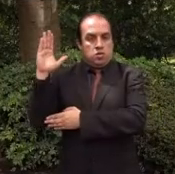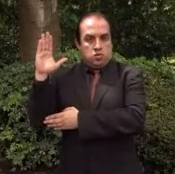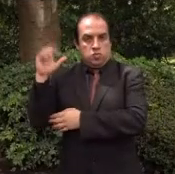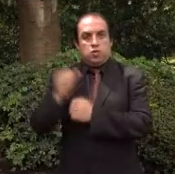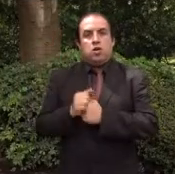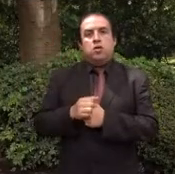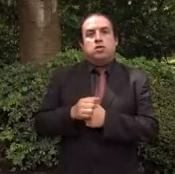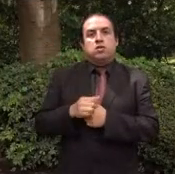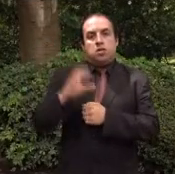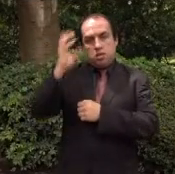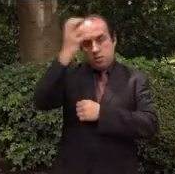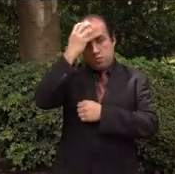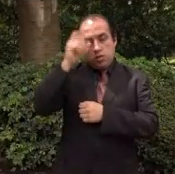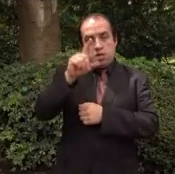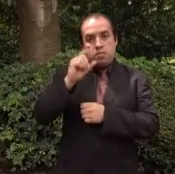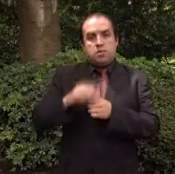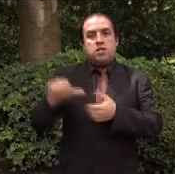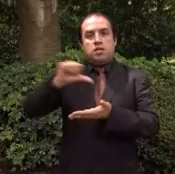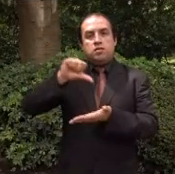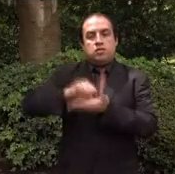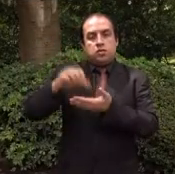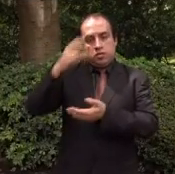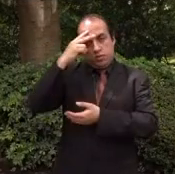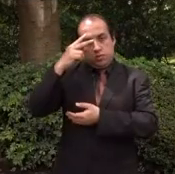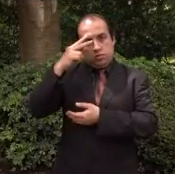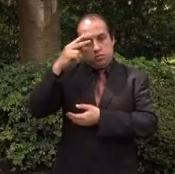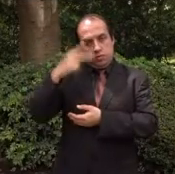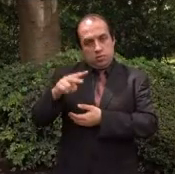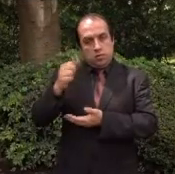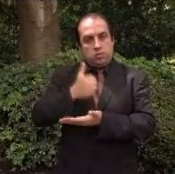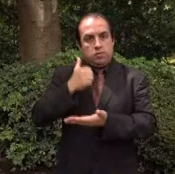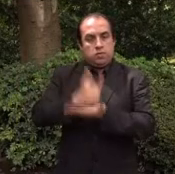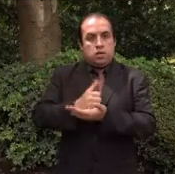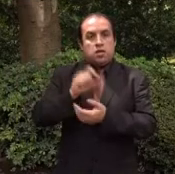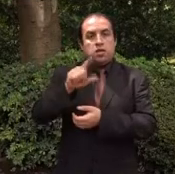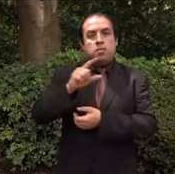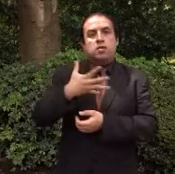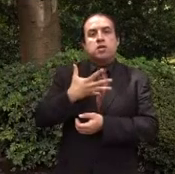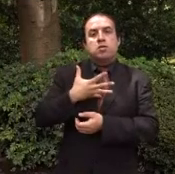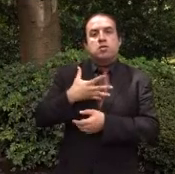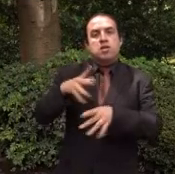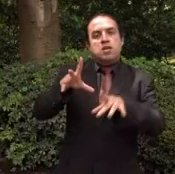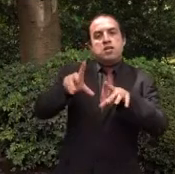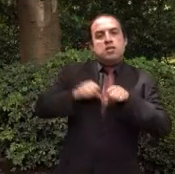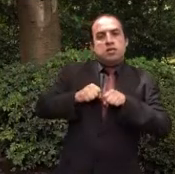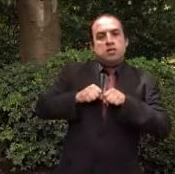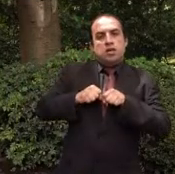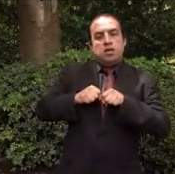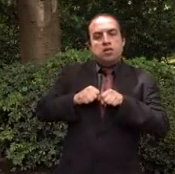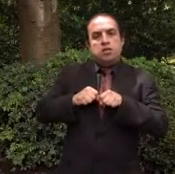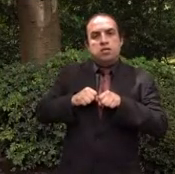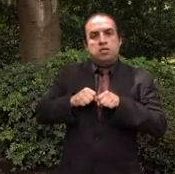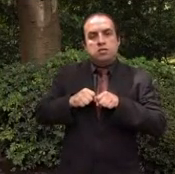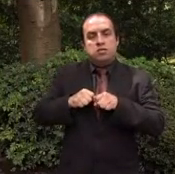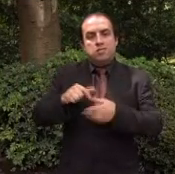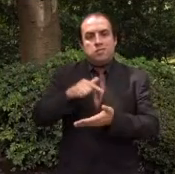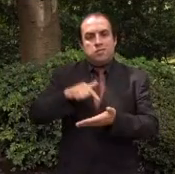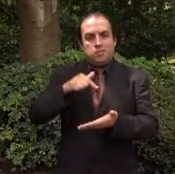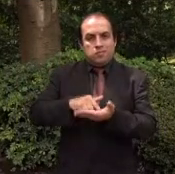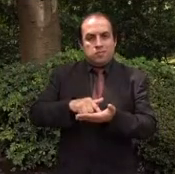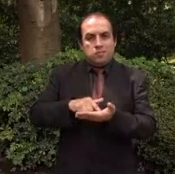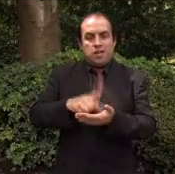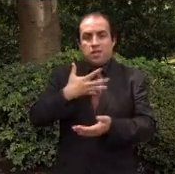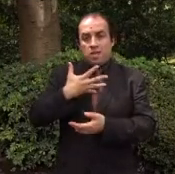México. Y al mismo tiempo tenemos el proyecto de rescate de ríos que todavía existen en la ciudad. Este año se